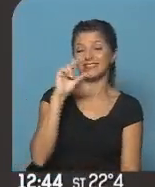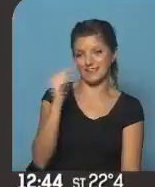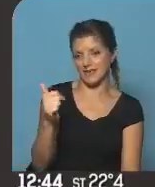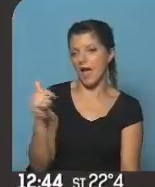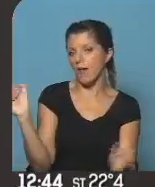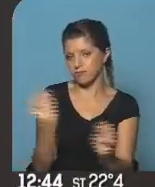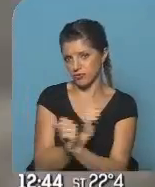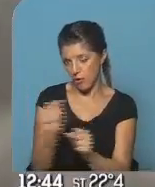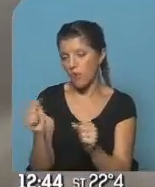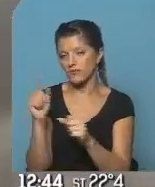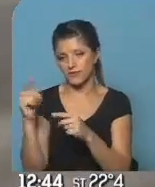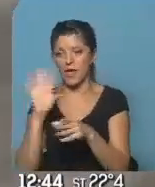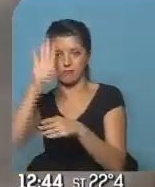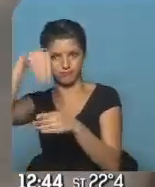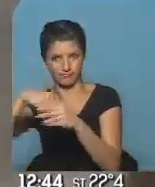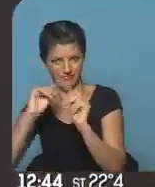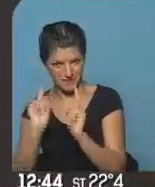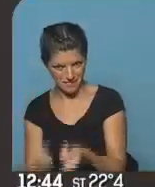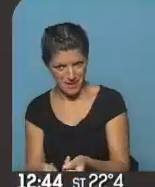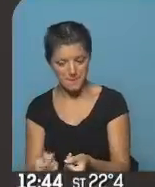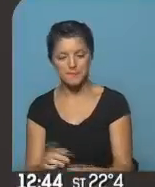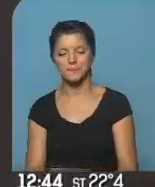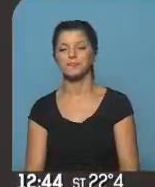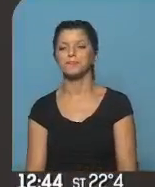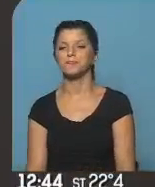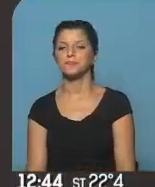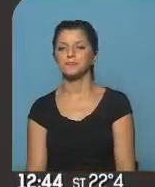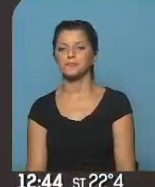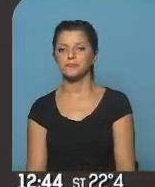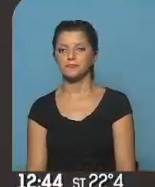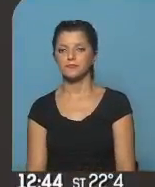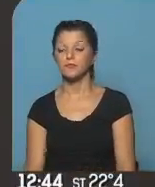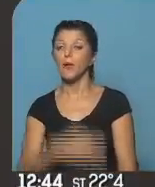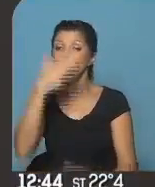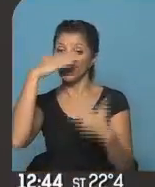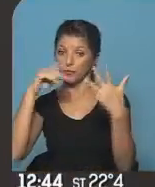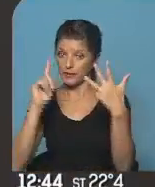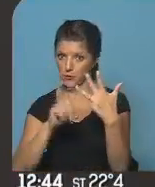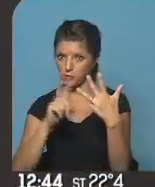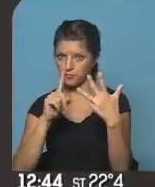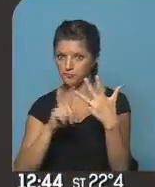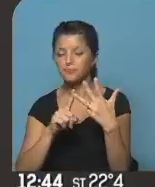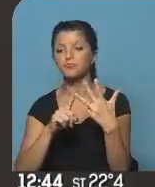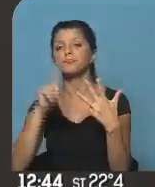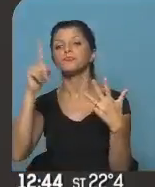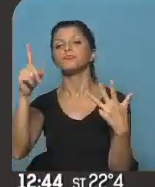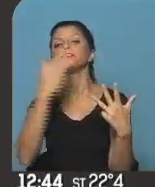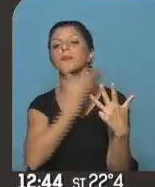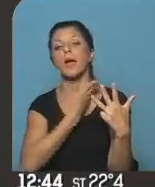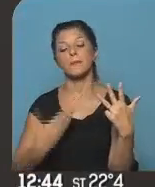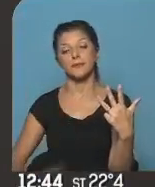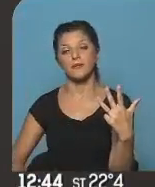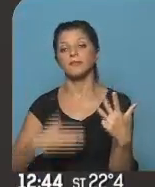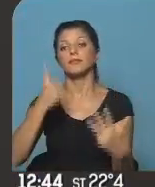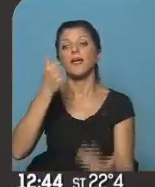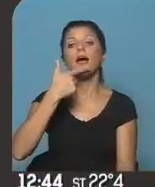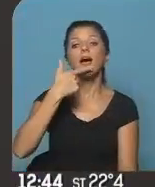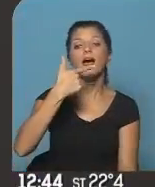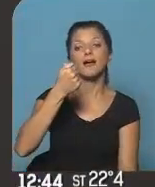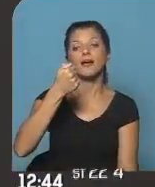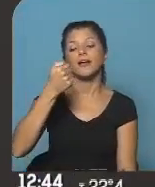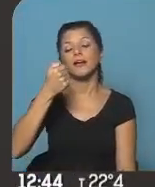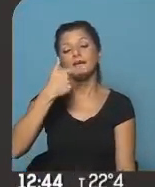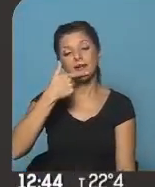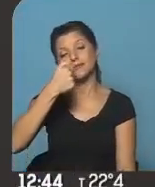juego político. Y por otro lado, también, con esto te termino, es que el régimen sirio, o sea, es decir, el dictador Bashar al-Assad,